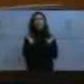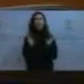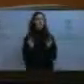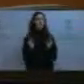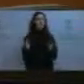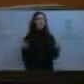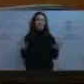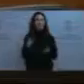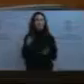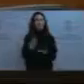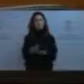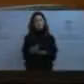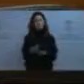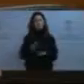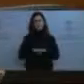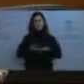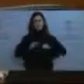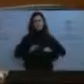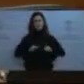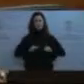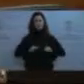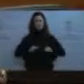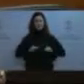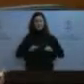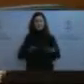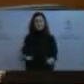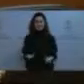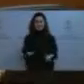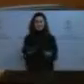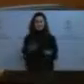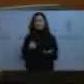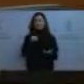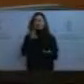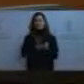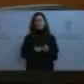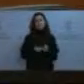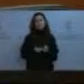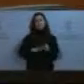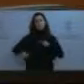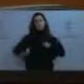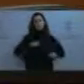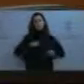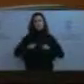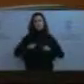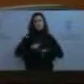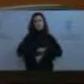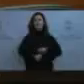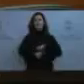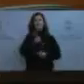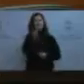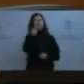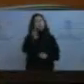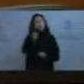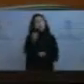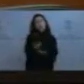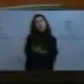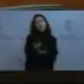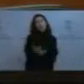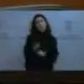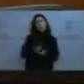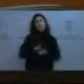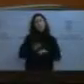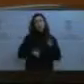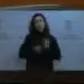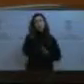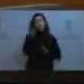la justificación de su abono porque no he participado en las decisiones y, por tanto, no he conocido los argumentos de mayor o